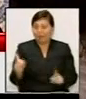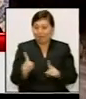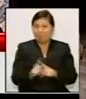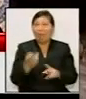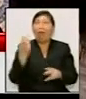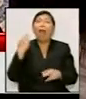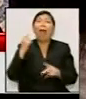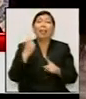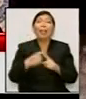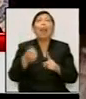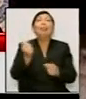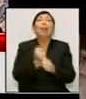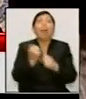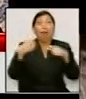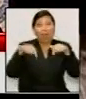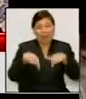Gavarrias.